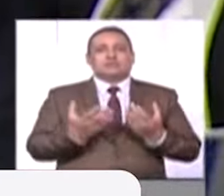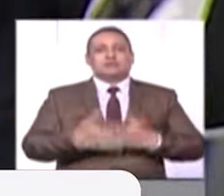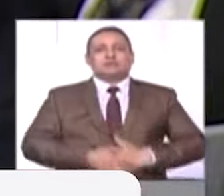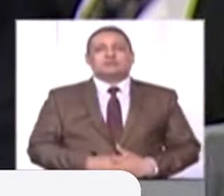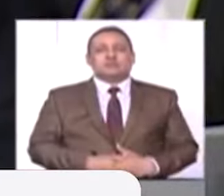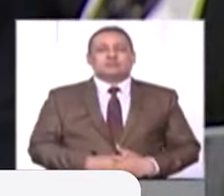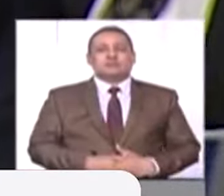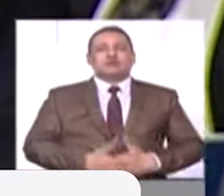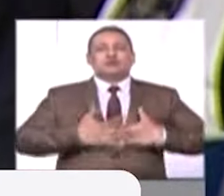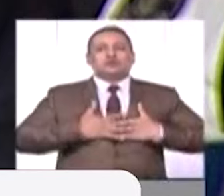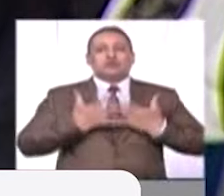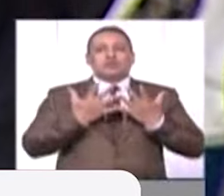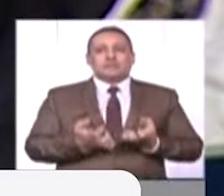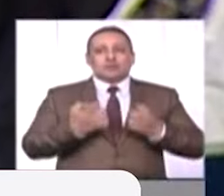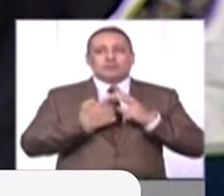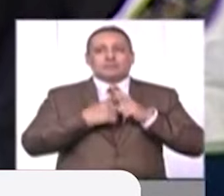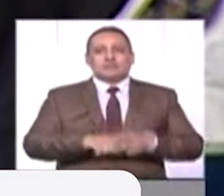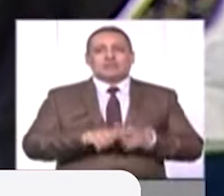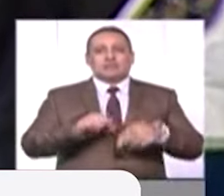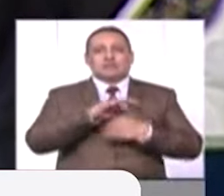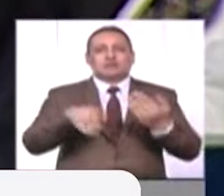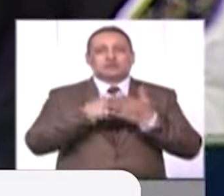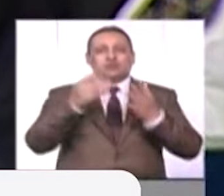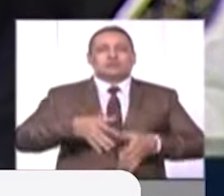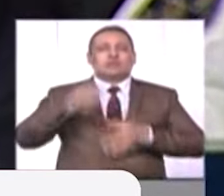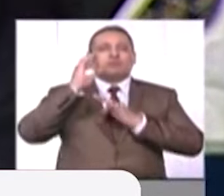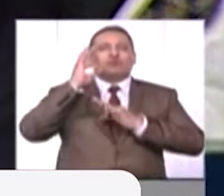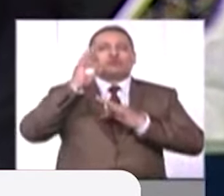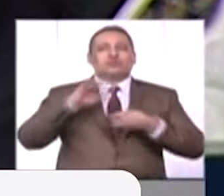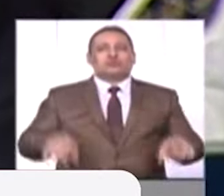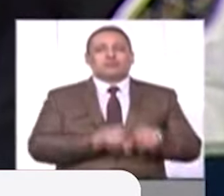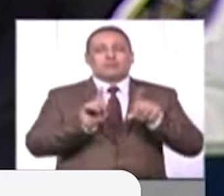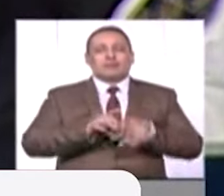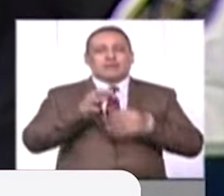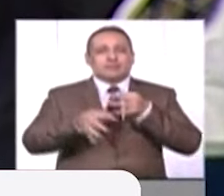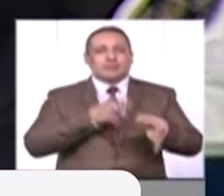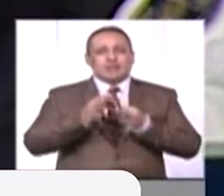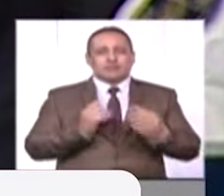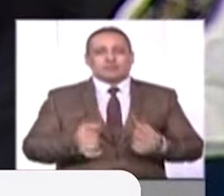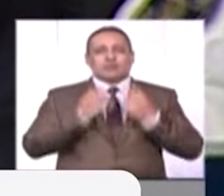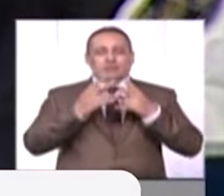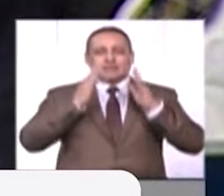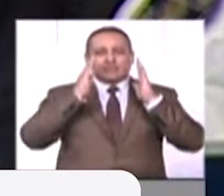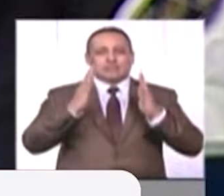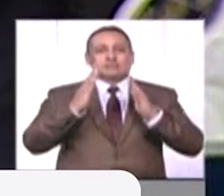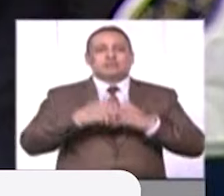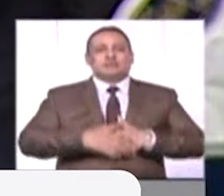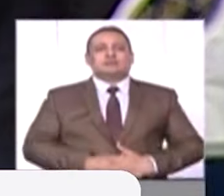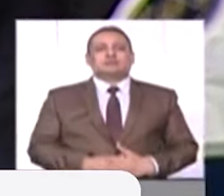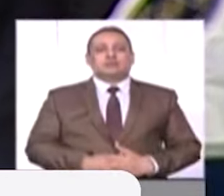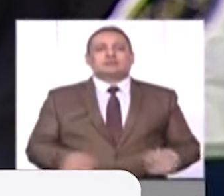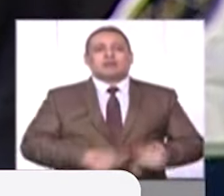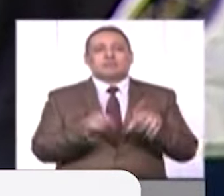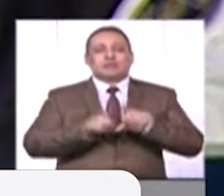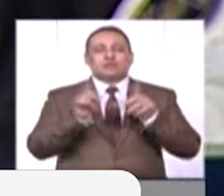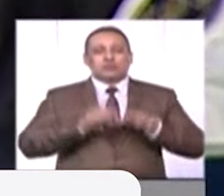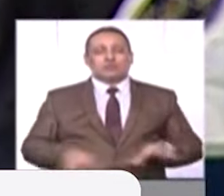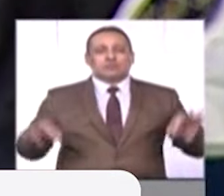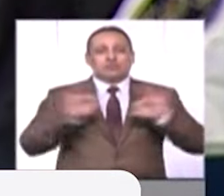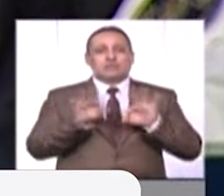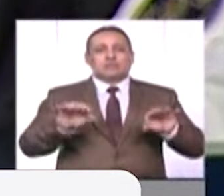la edad límite que tuvo cuando estaba ejerciendo como miembro de la Junta Nacional de Justicia. La edad límite es de 75 años.